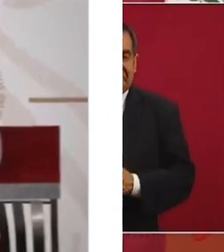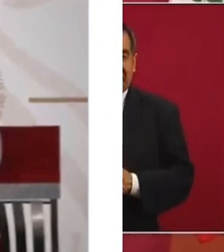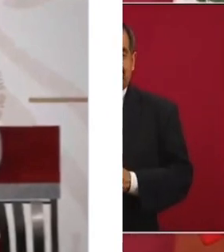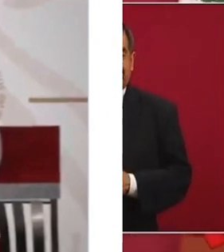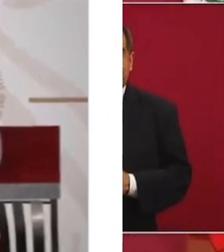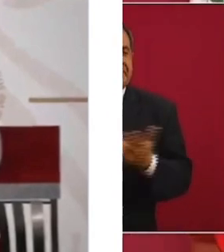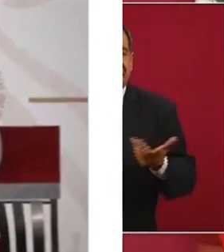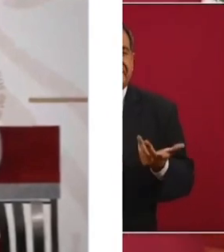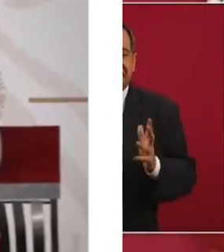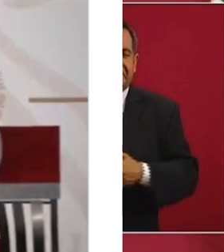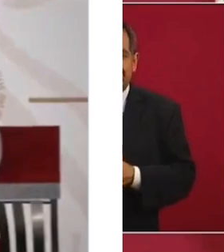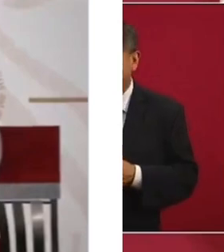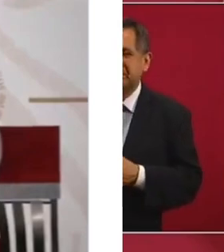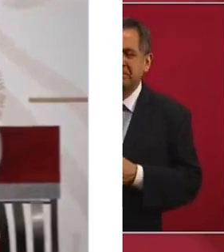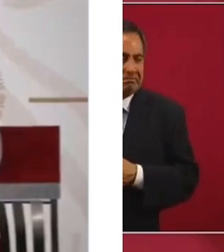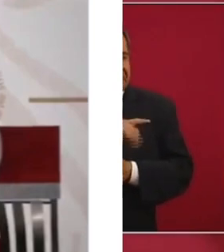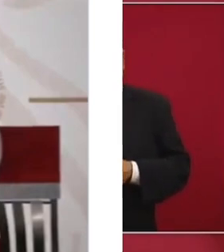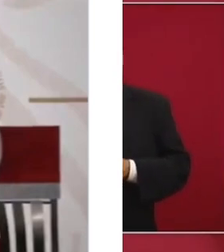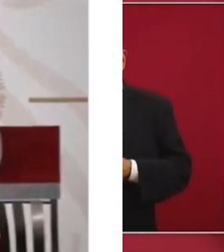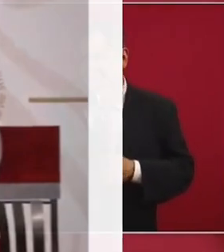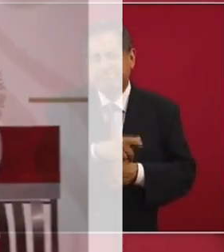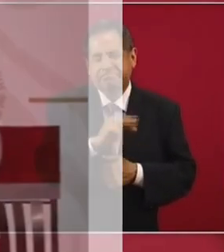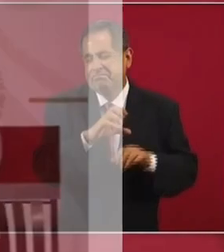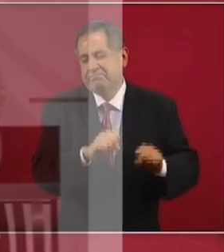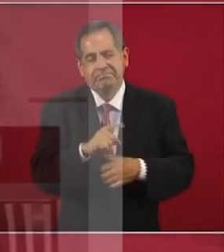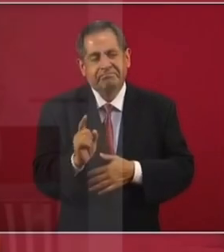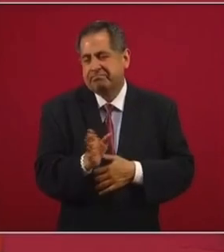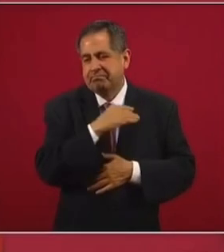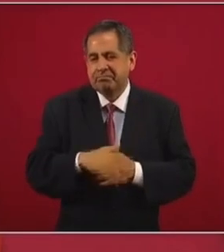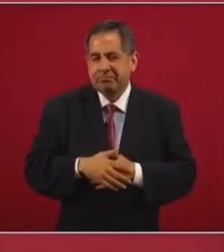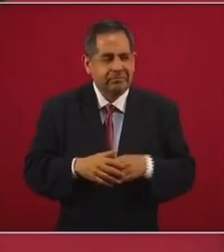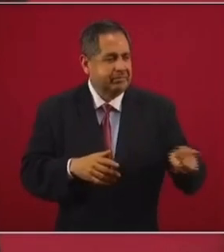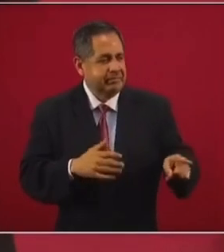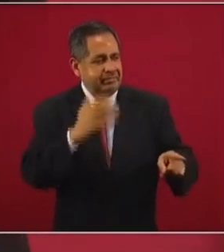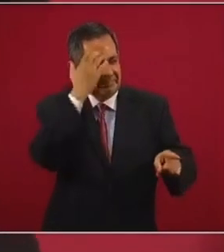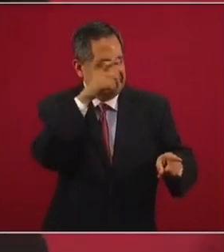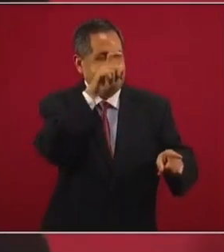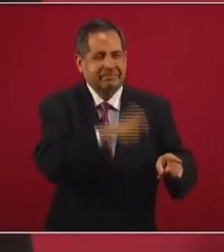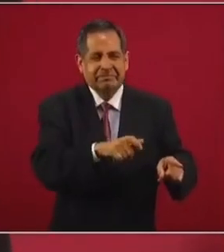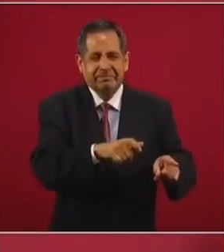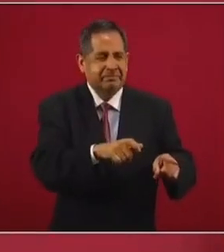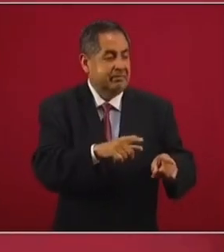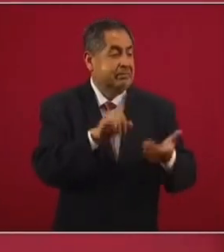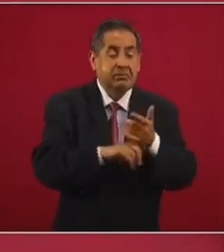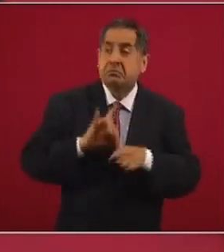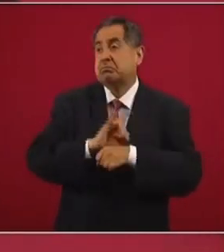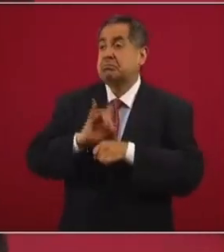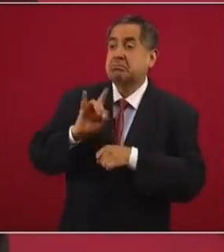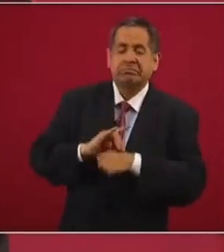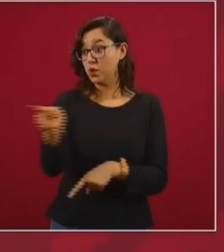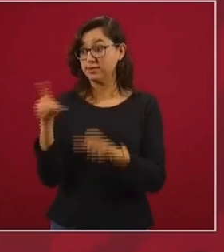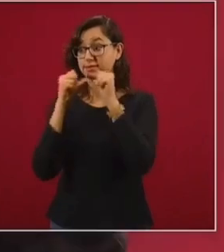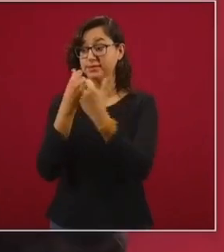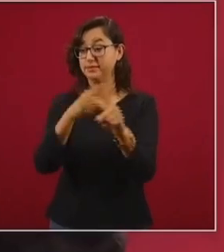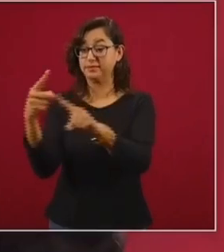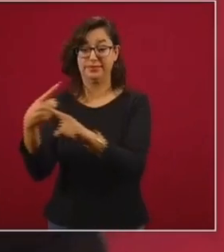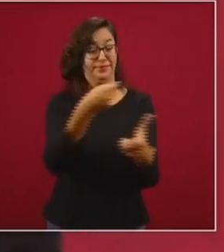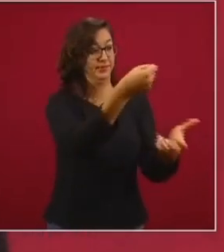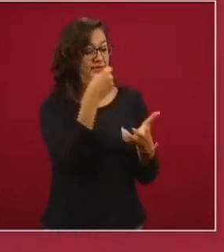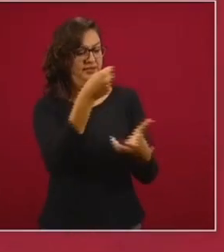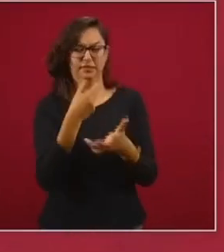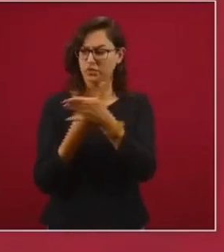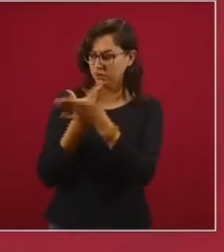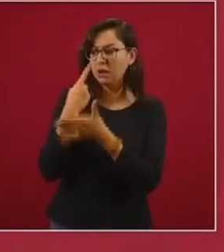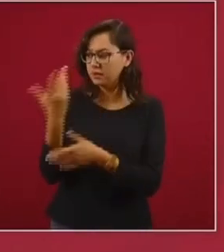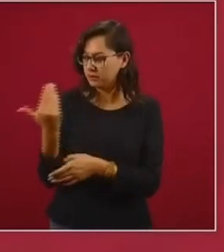Porque ya los conoce la gente. Te conozco, bacalao, aunque vengas disfrazado. O sea